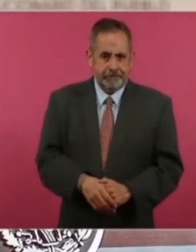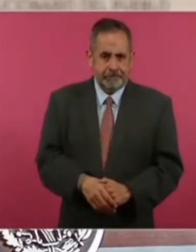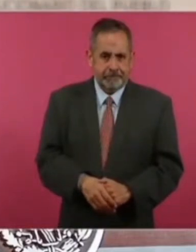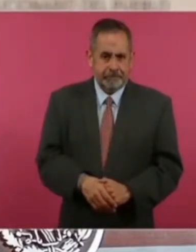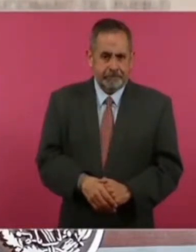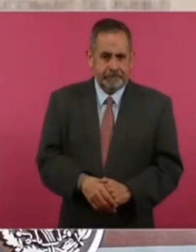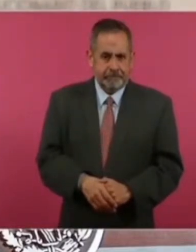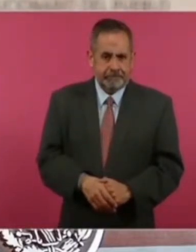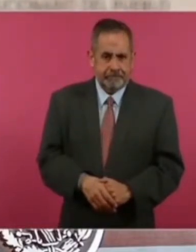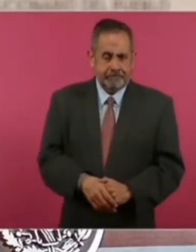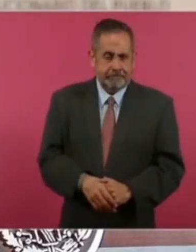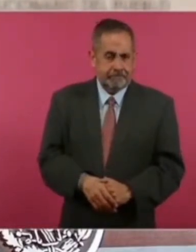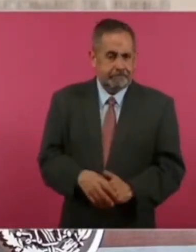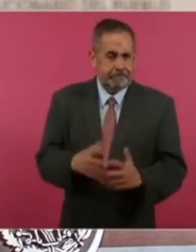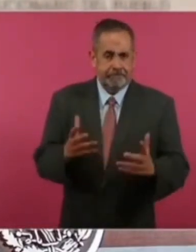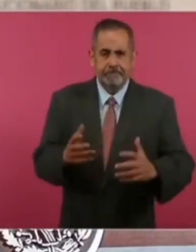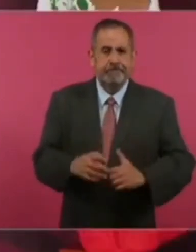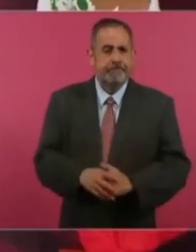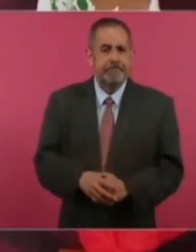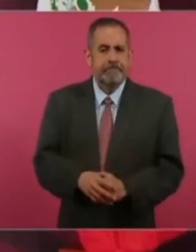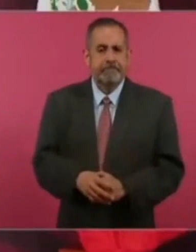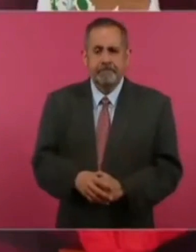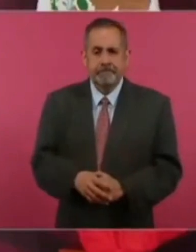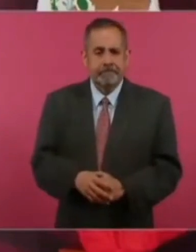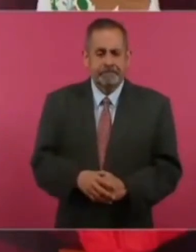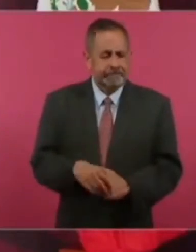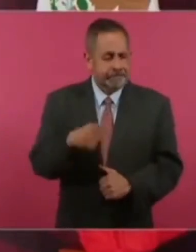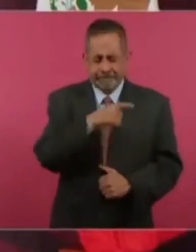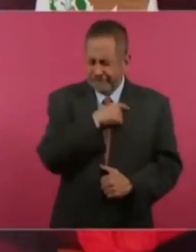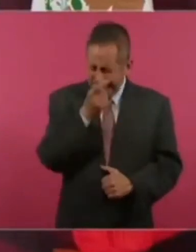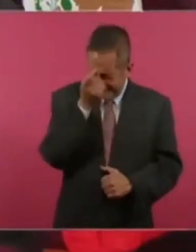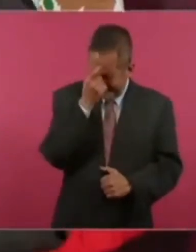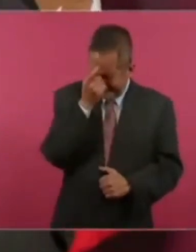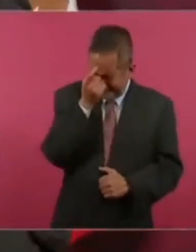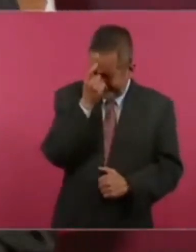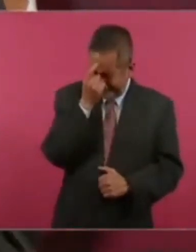o sea, es una mentalidad